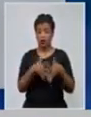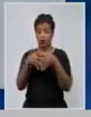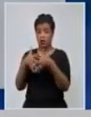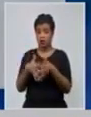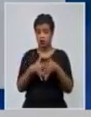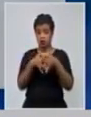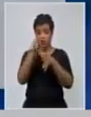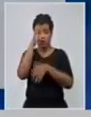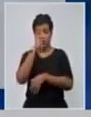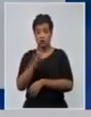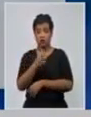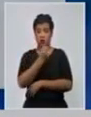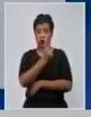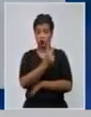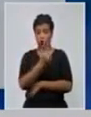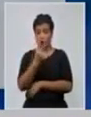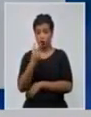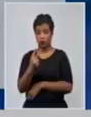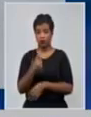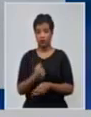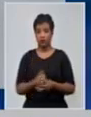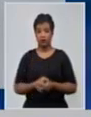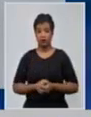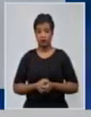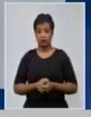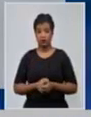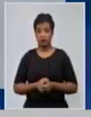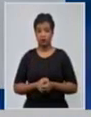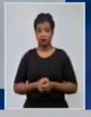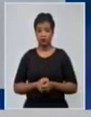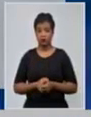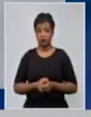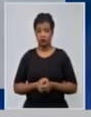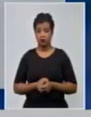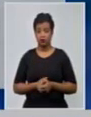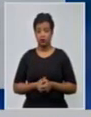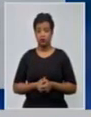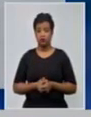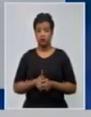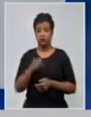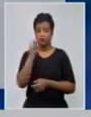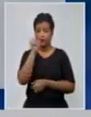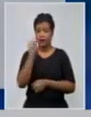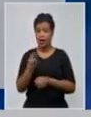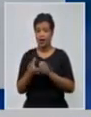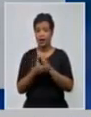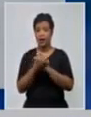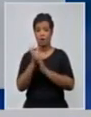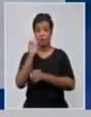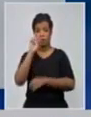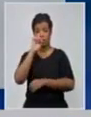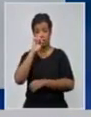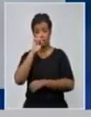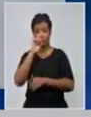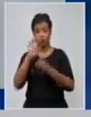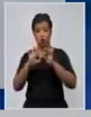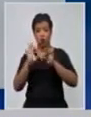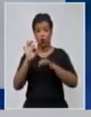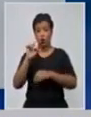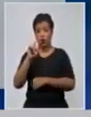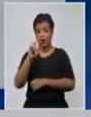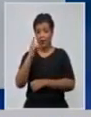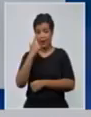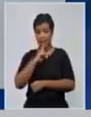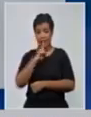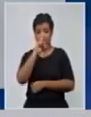y Francia 2 de cada uno, y en el caso de Italia, Mongolia, Portugal y Suiza,